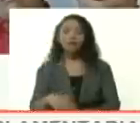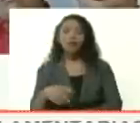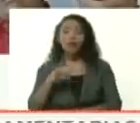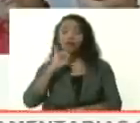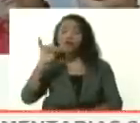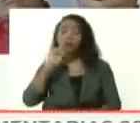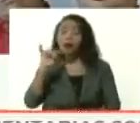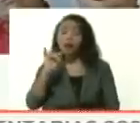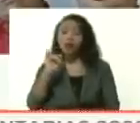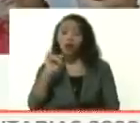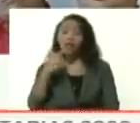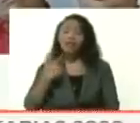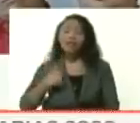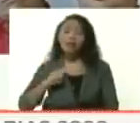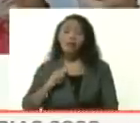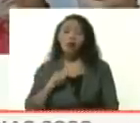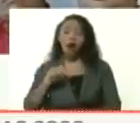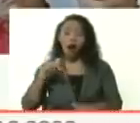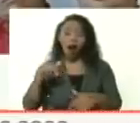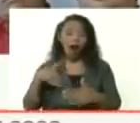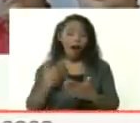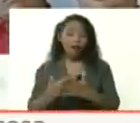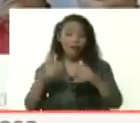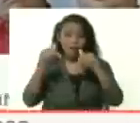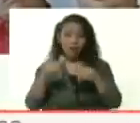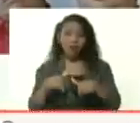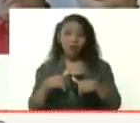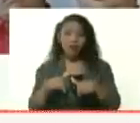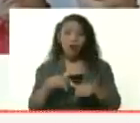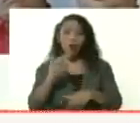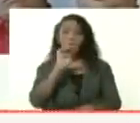que nosotros tenemos hasta este momento